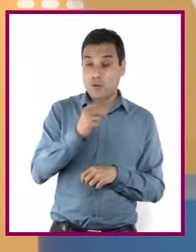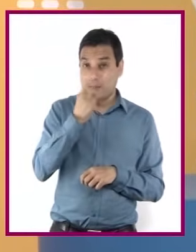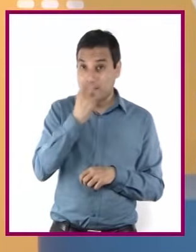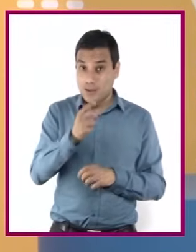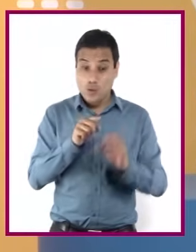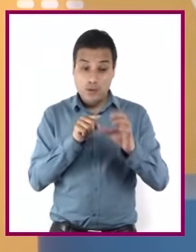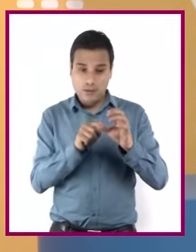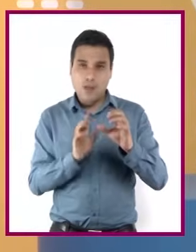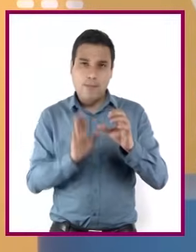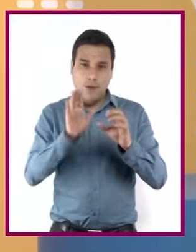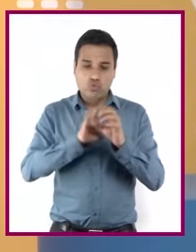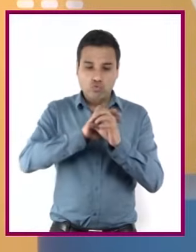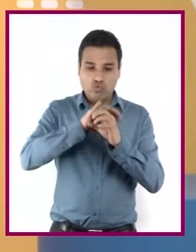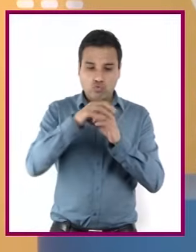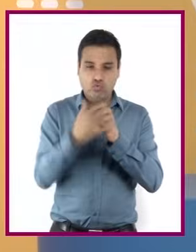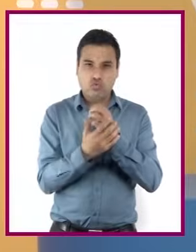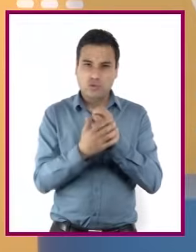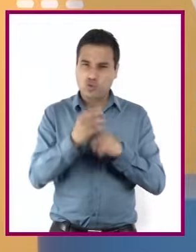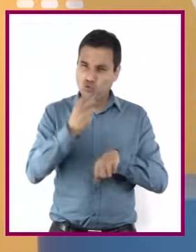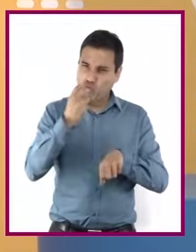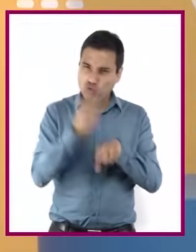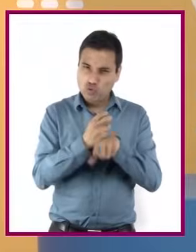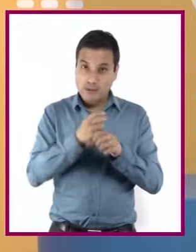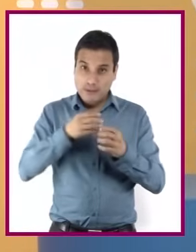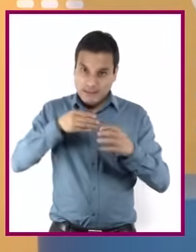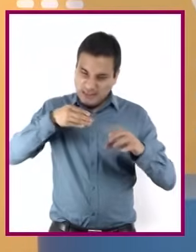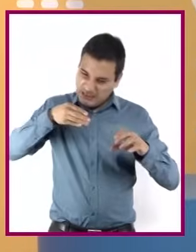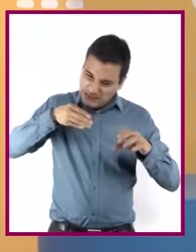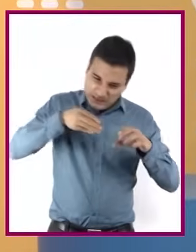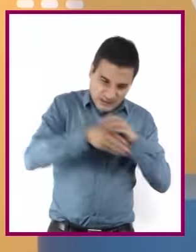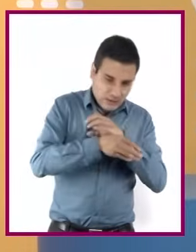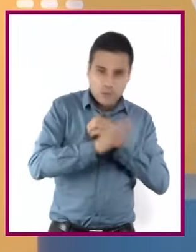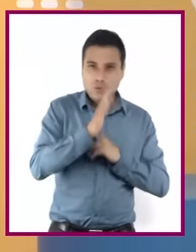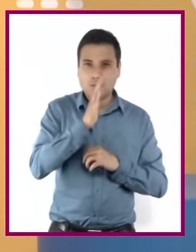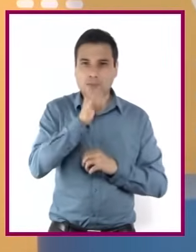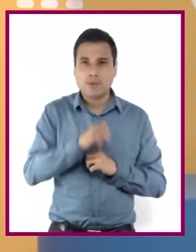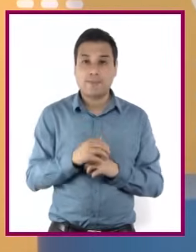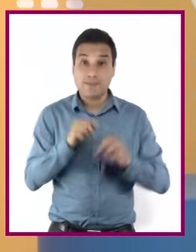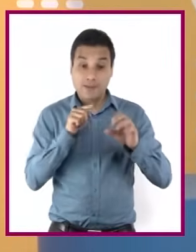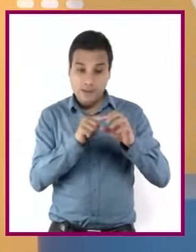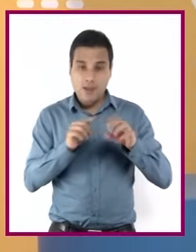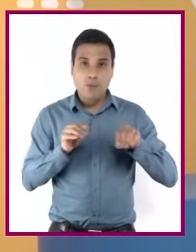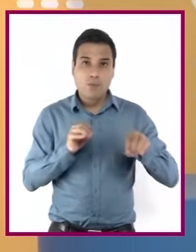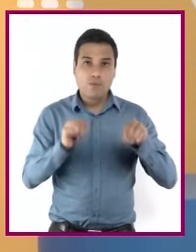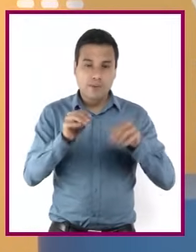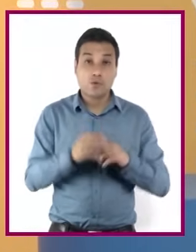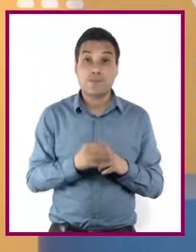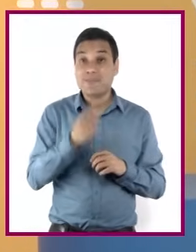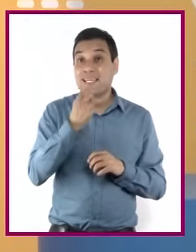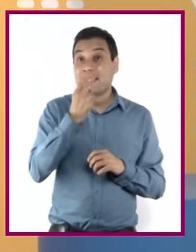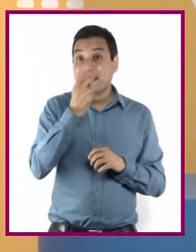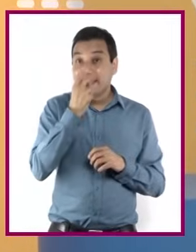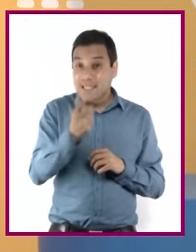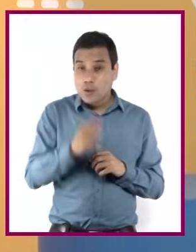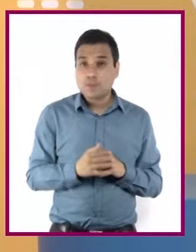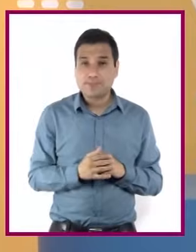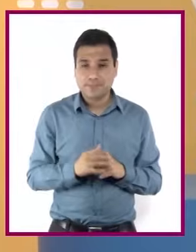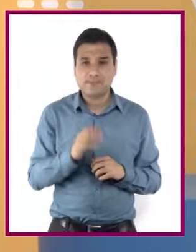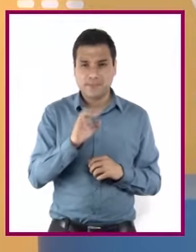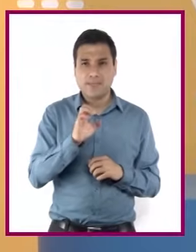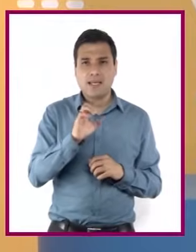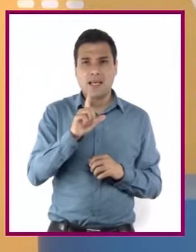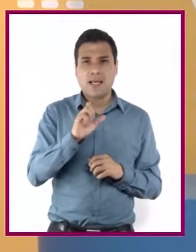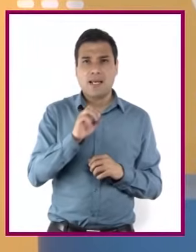esferas sólidas, duras, impenetrables y con movimiento, y representó los distintos elementos con esferas